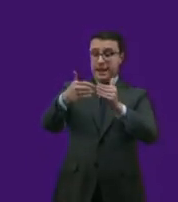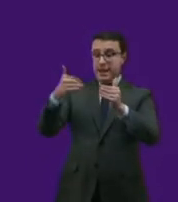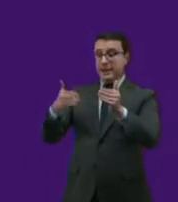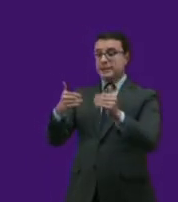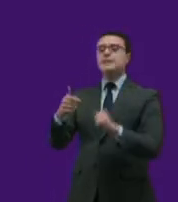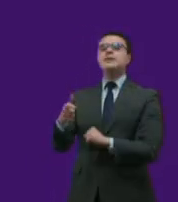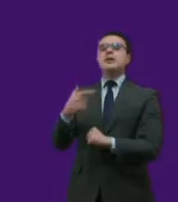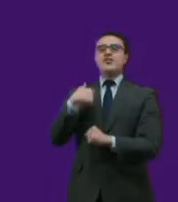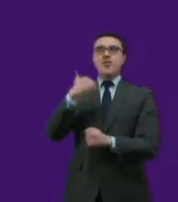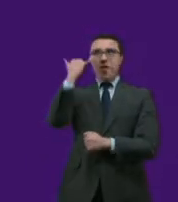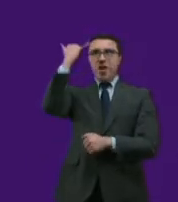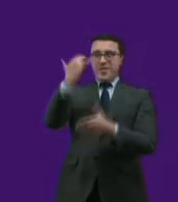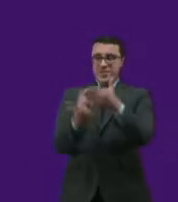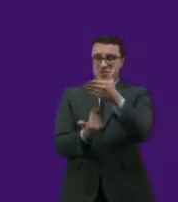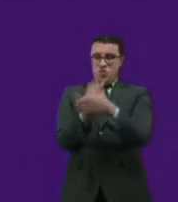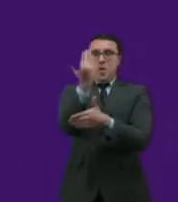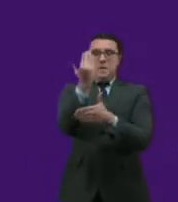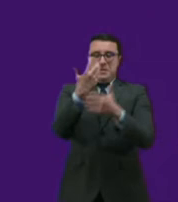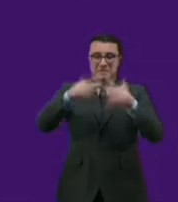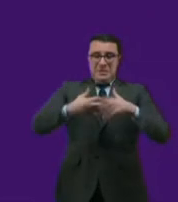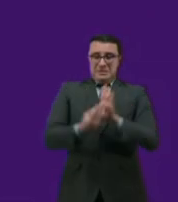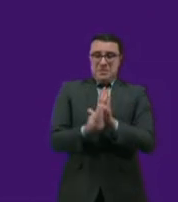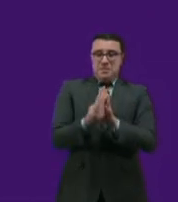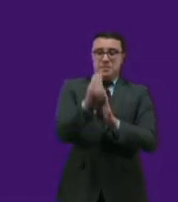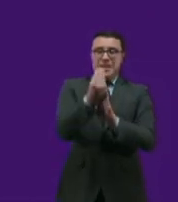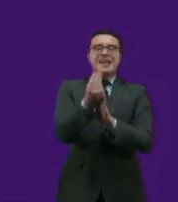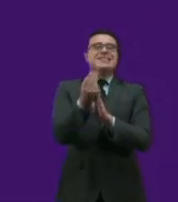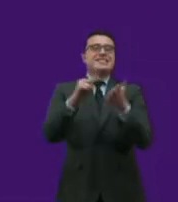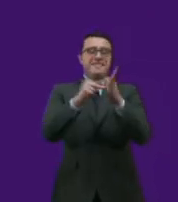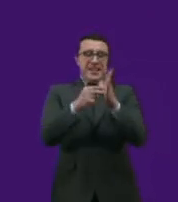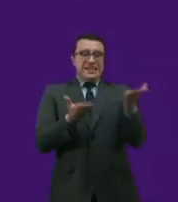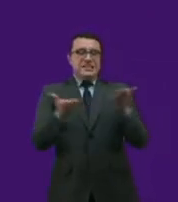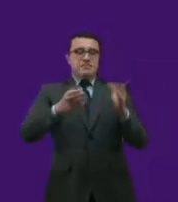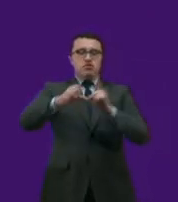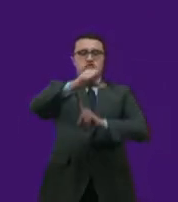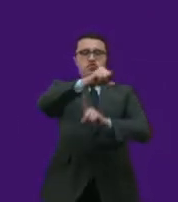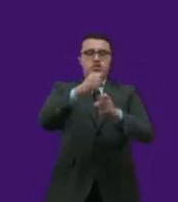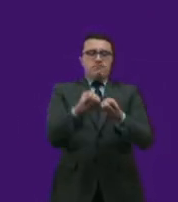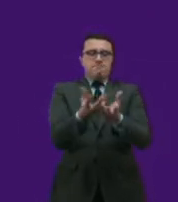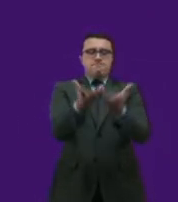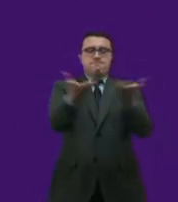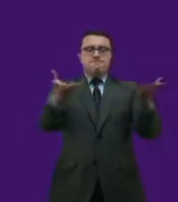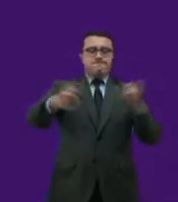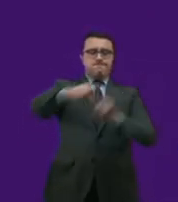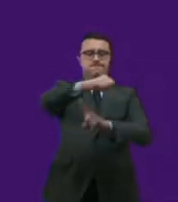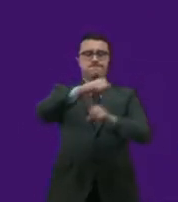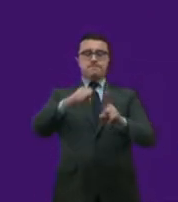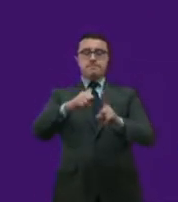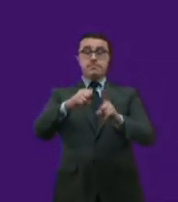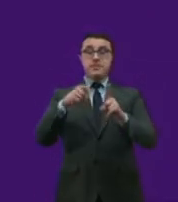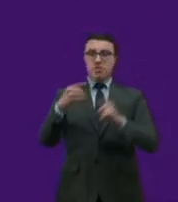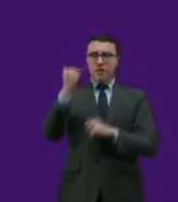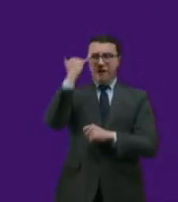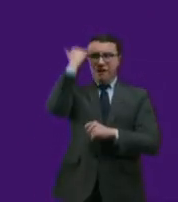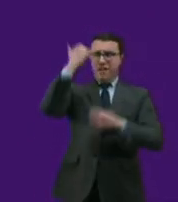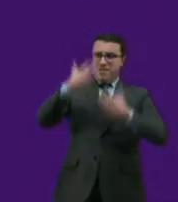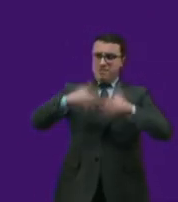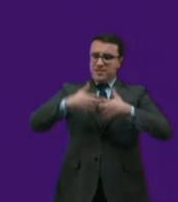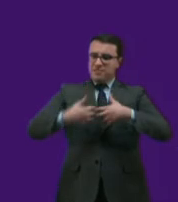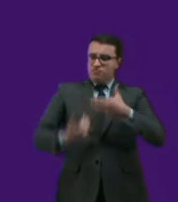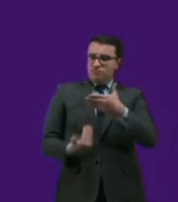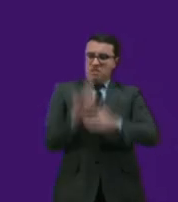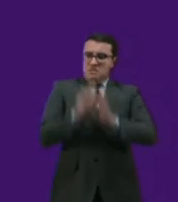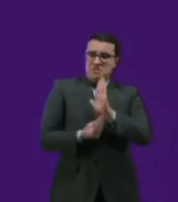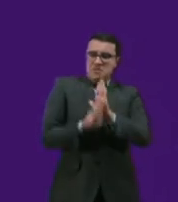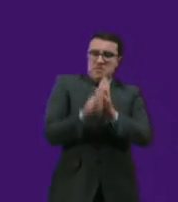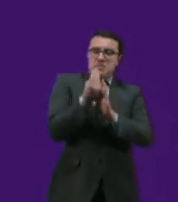emprendedor es como el trabajo y el servicio social más grande que uno le puede prestar a la sociedad. O sea, ser emprendedor es realmente entregarse